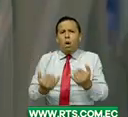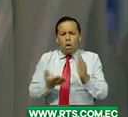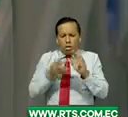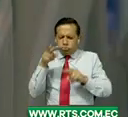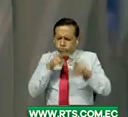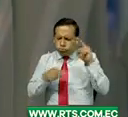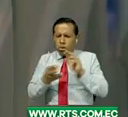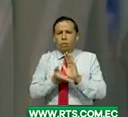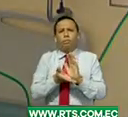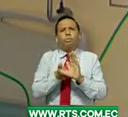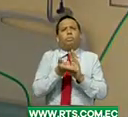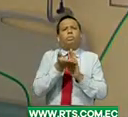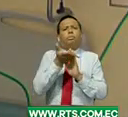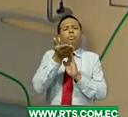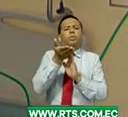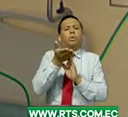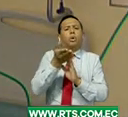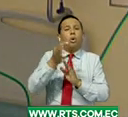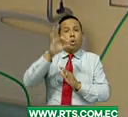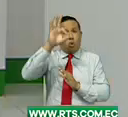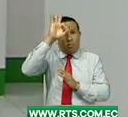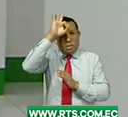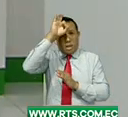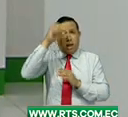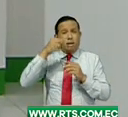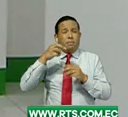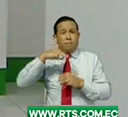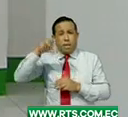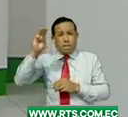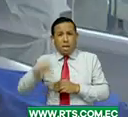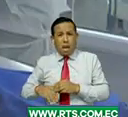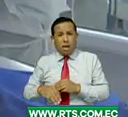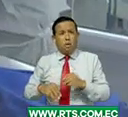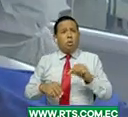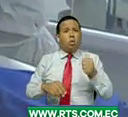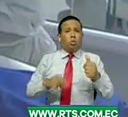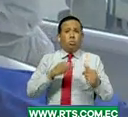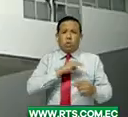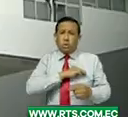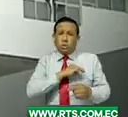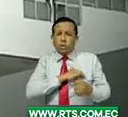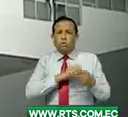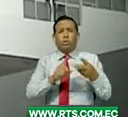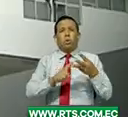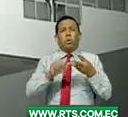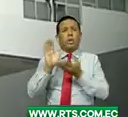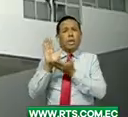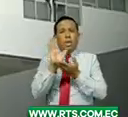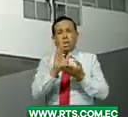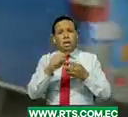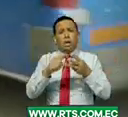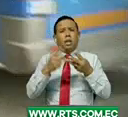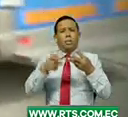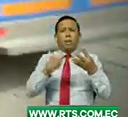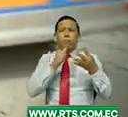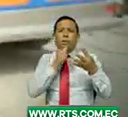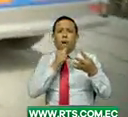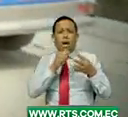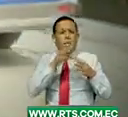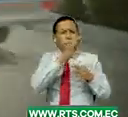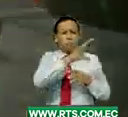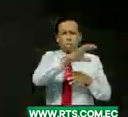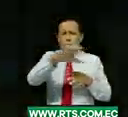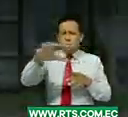camas UCI de los hospitales del Ministerio de Salud Pública, del Bicentenario Municipal de Guayaquil, del IES y de las clínicas privadas